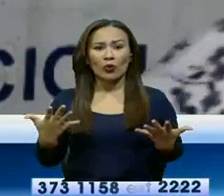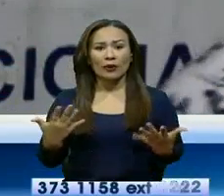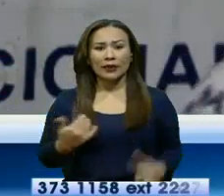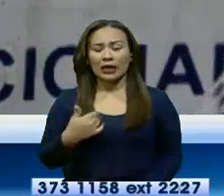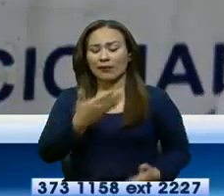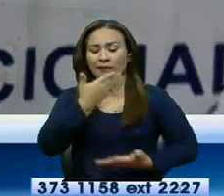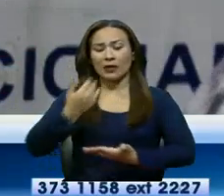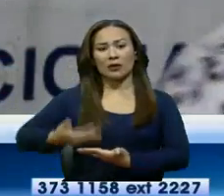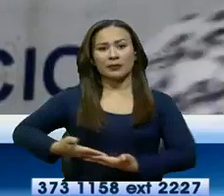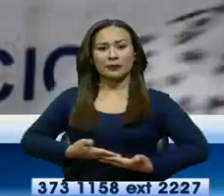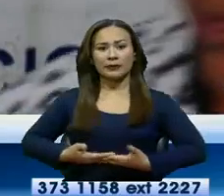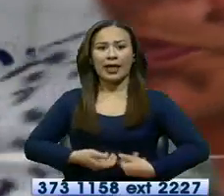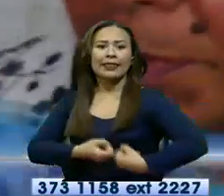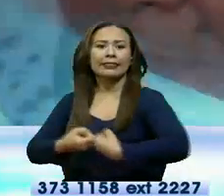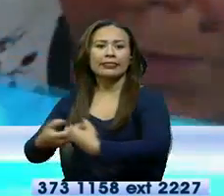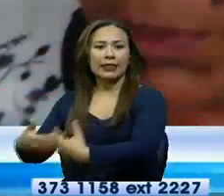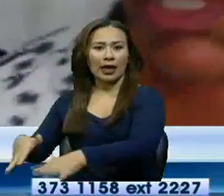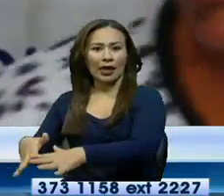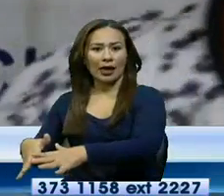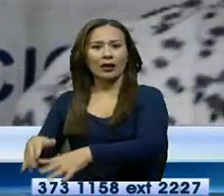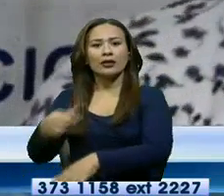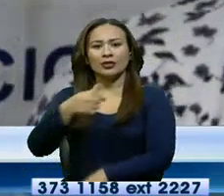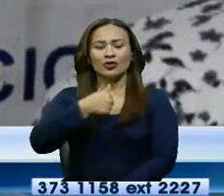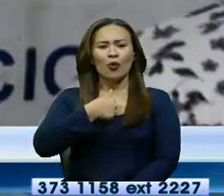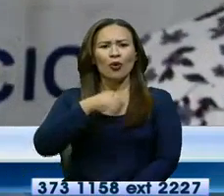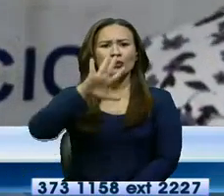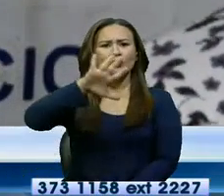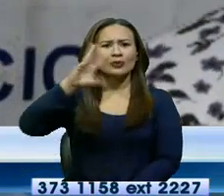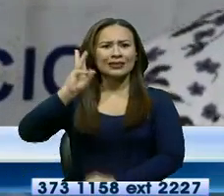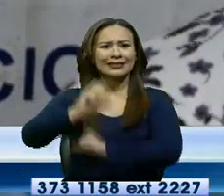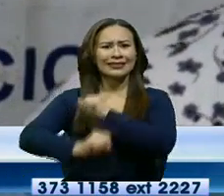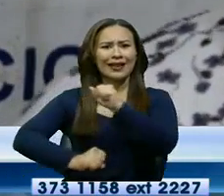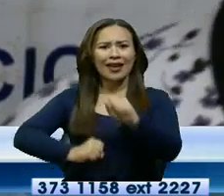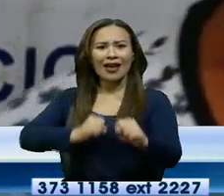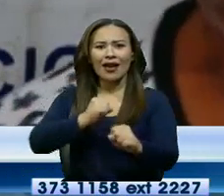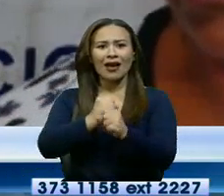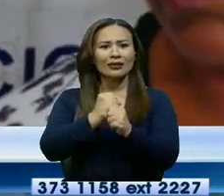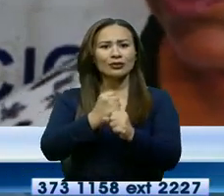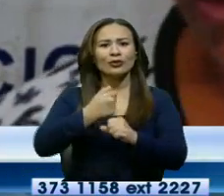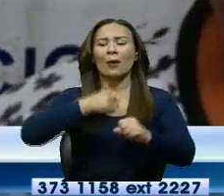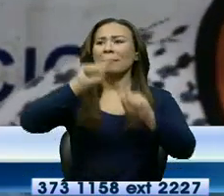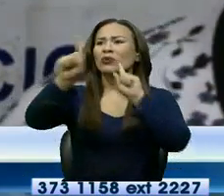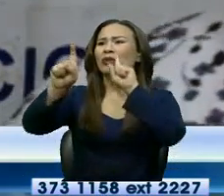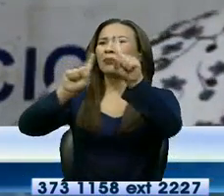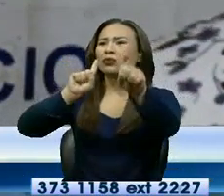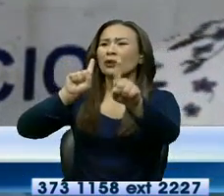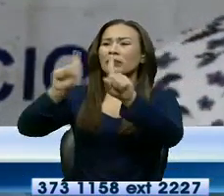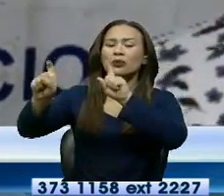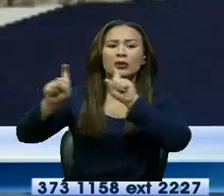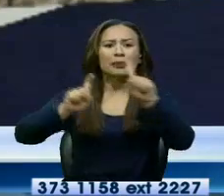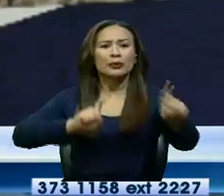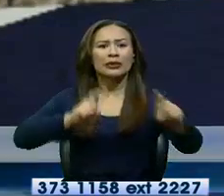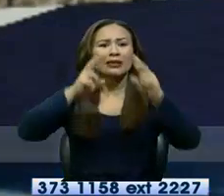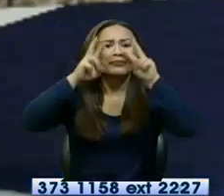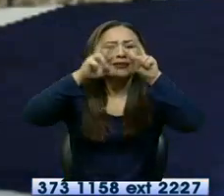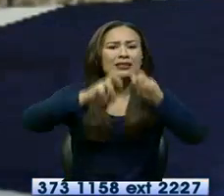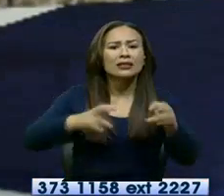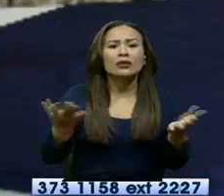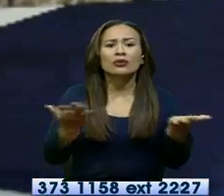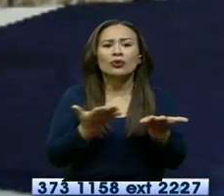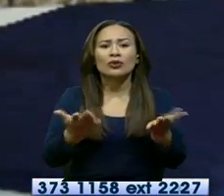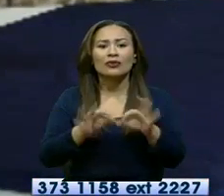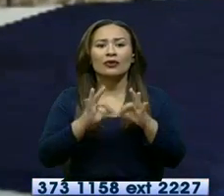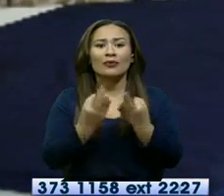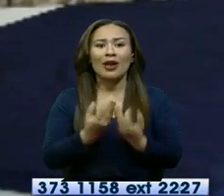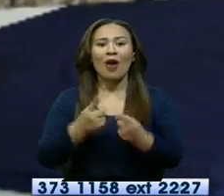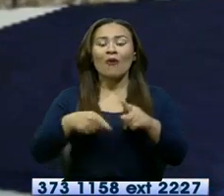buscándoles desde hace muchos tiempos, 56 años, he preguntado a uno, he preguntado a otro. Desde que se